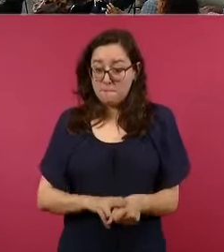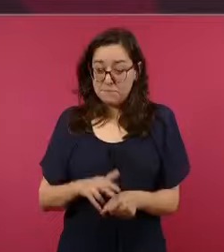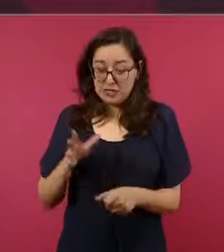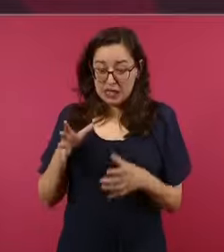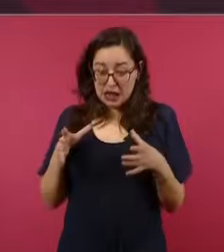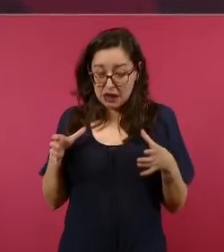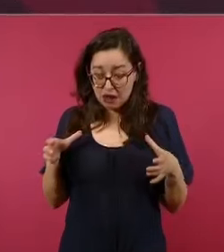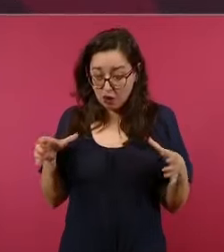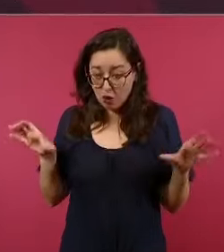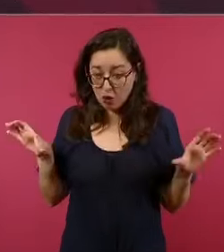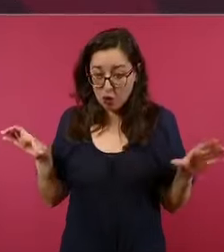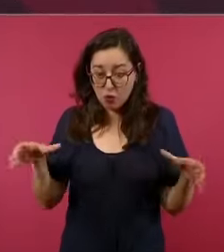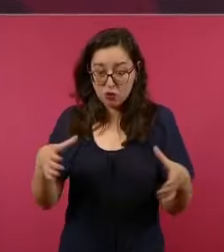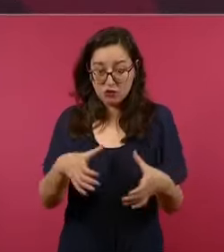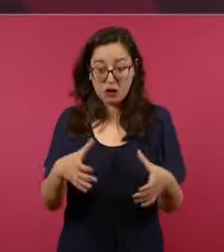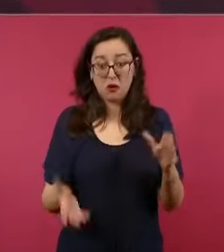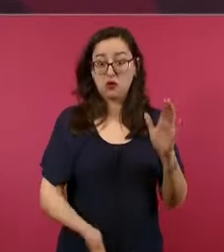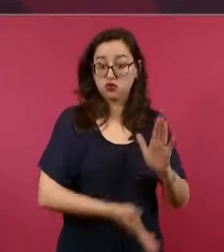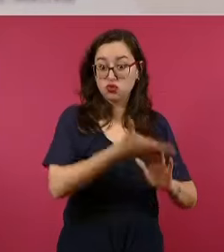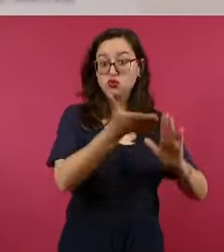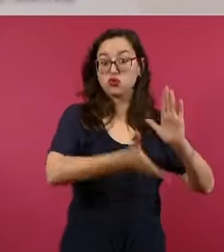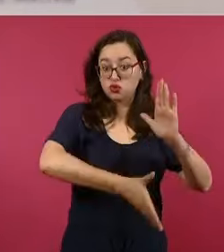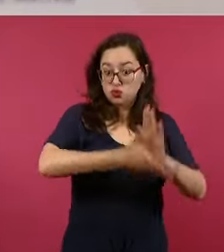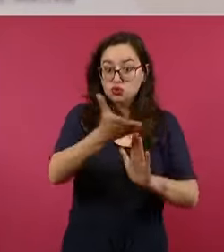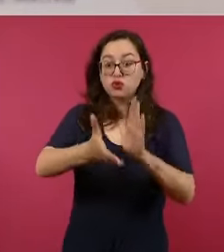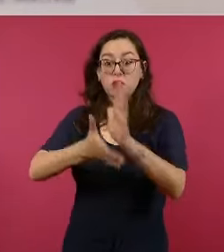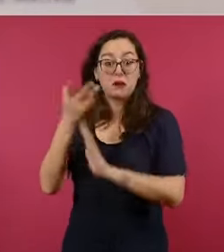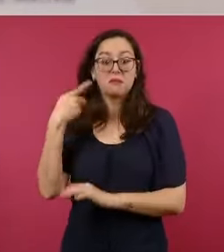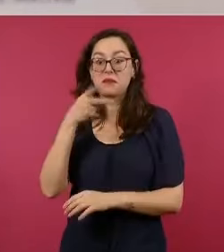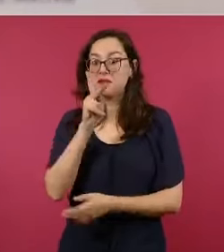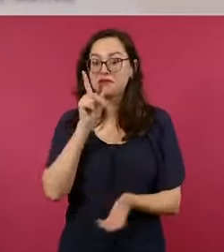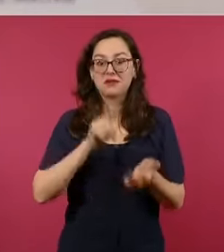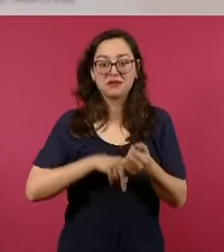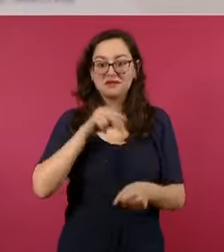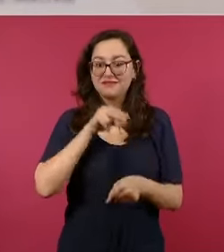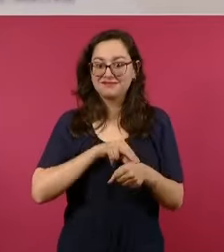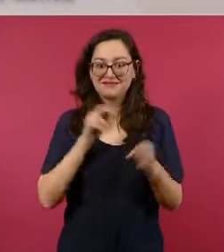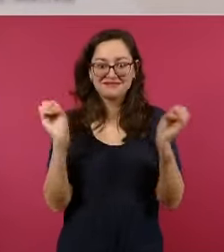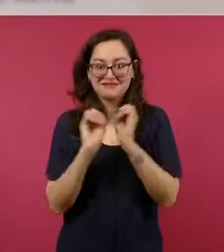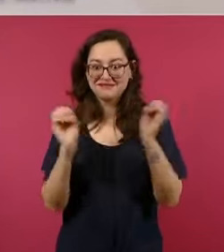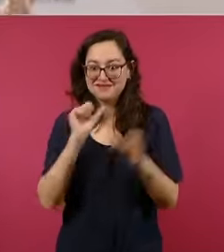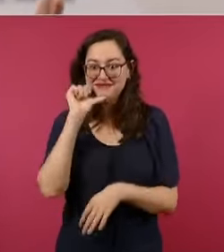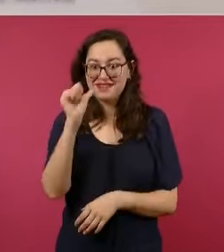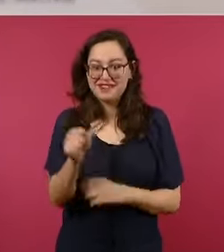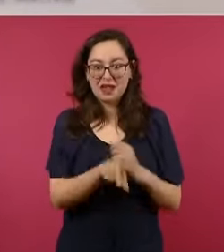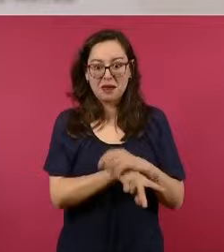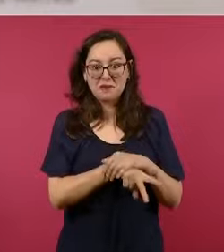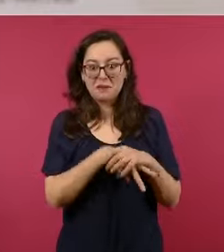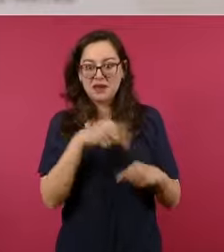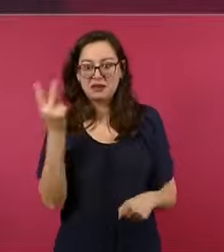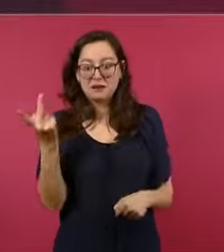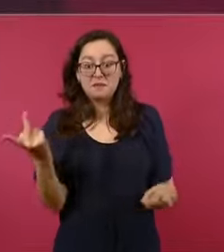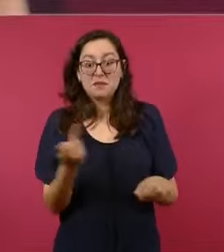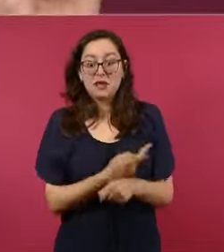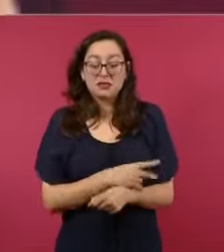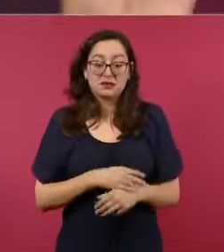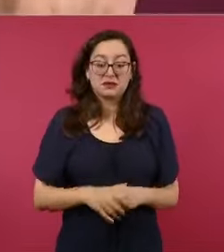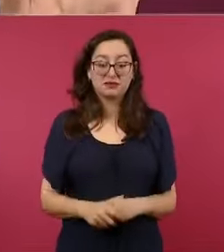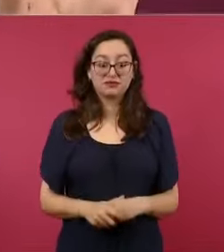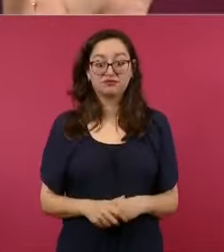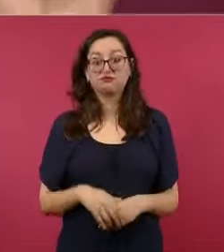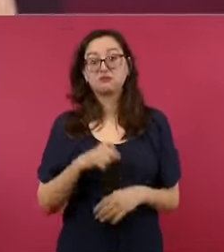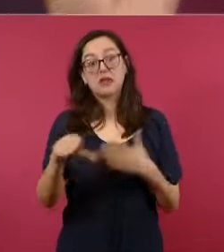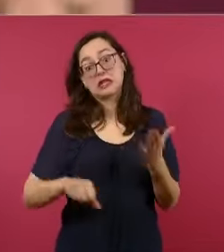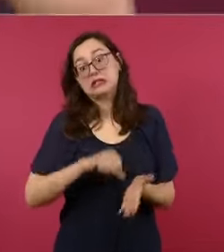construían muchísimos que no tenían cobertura de médicos especialistas Entonces se convertían en grandes centros de salud pero afuera